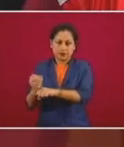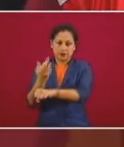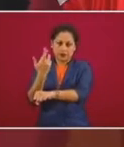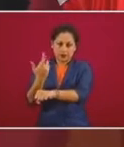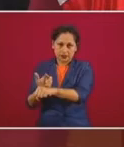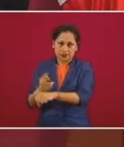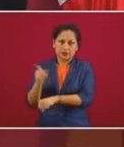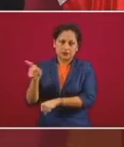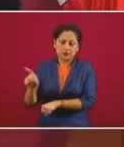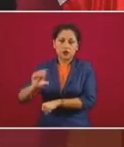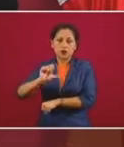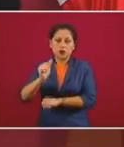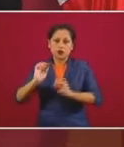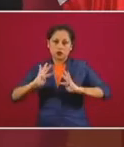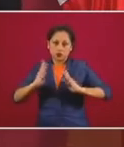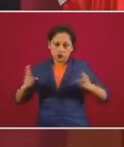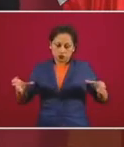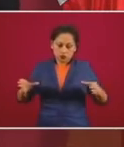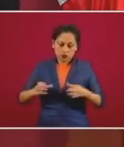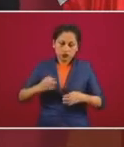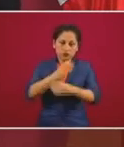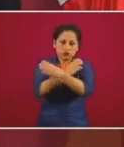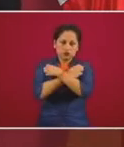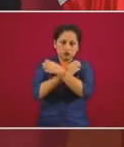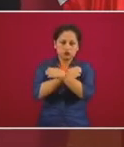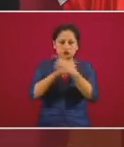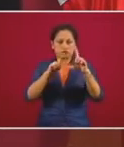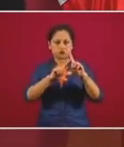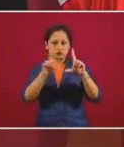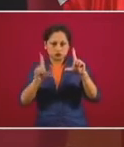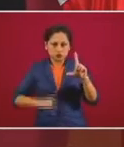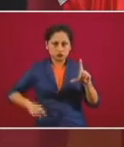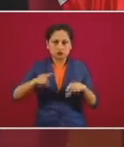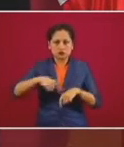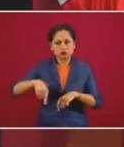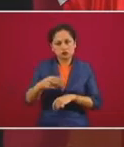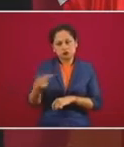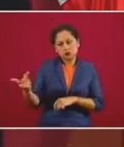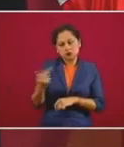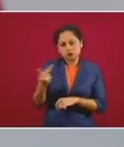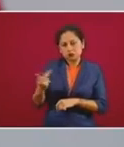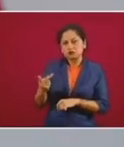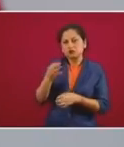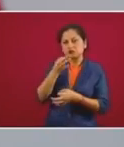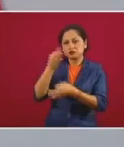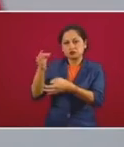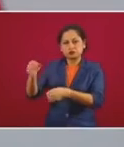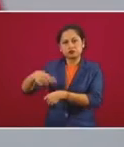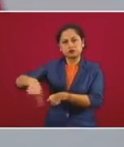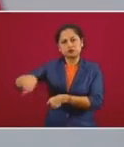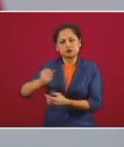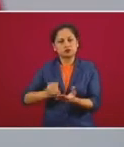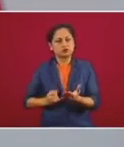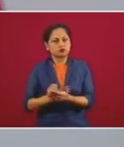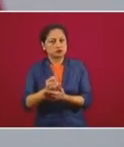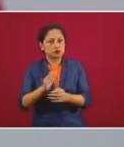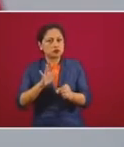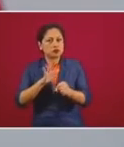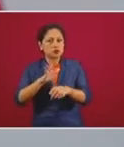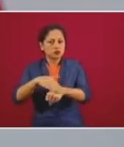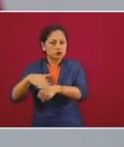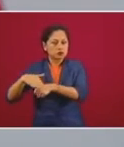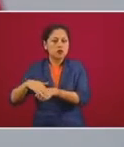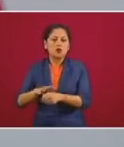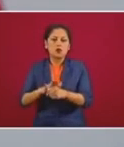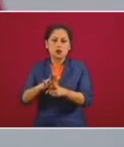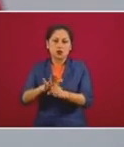las zonas que tengan brotes o estén limpias y permitir que por regiones algunas comunidades puedan incorporarse a la vida normal, volver a